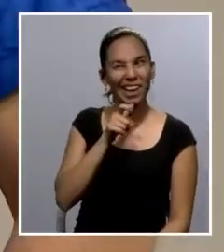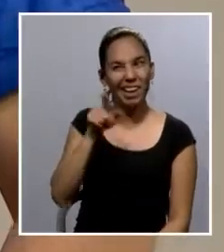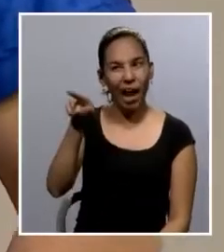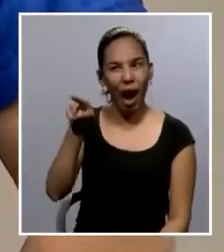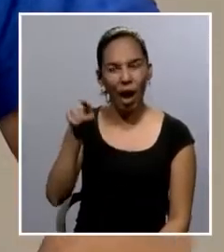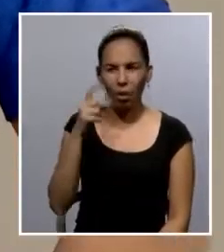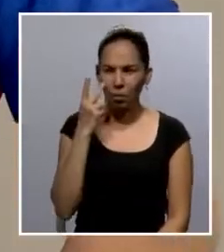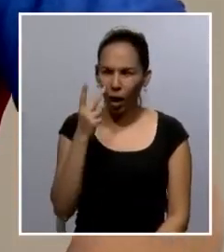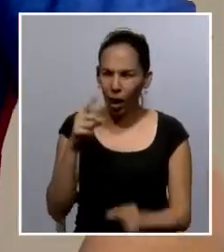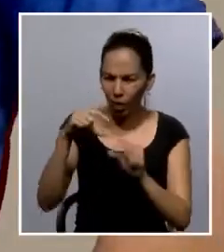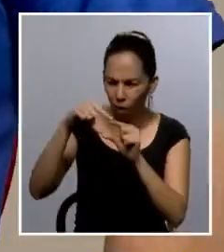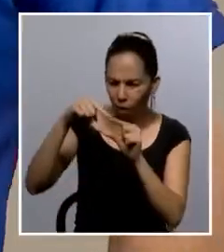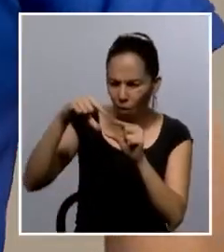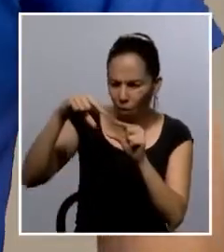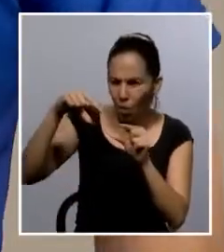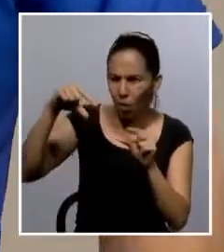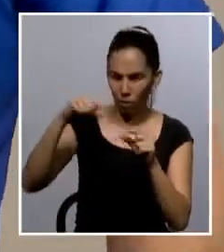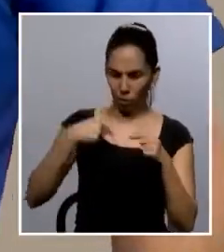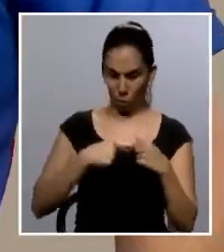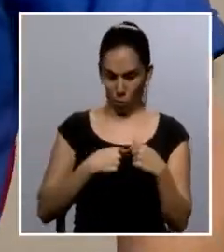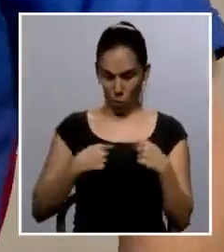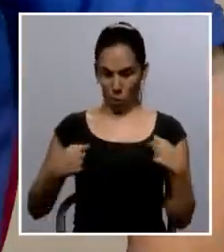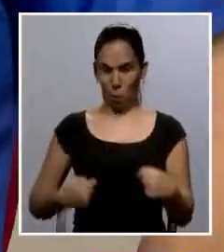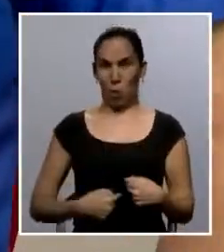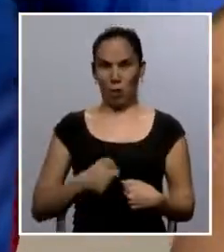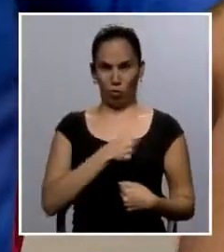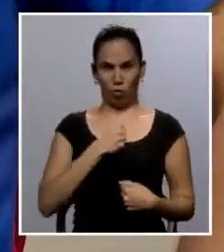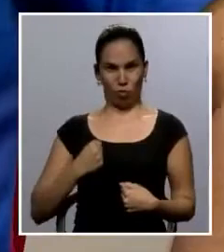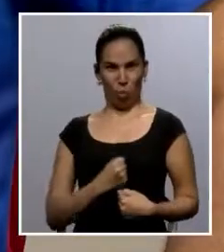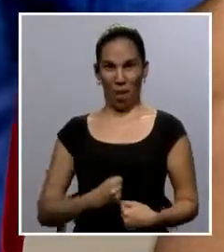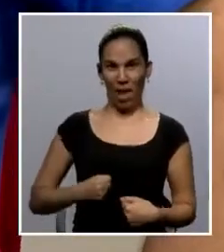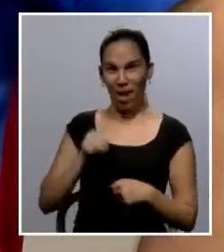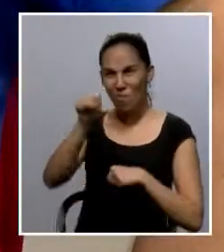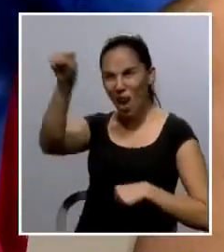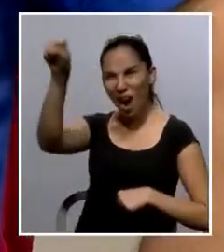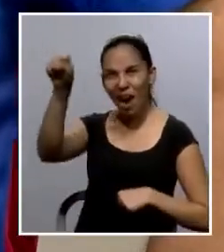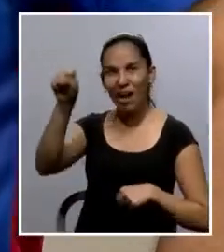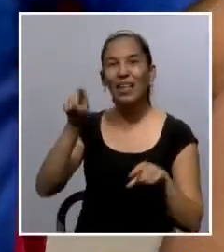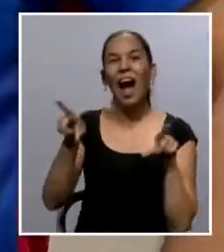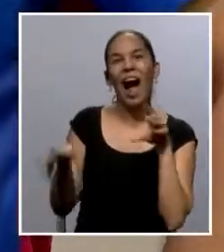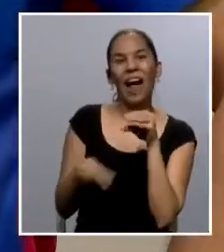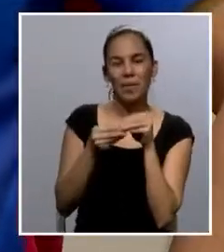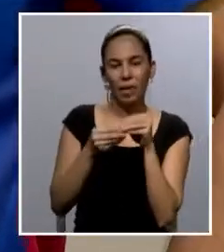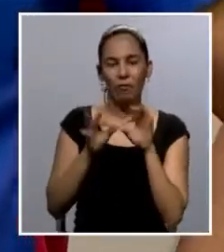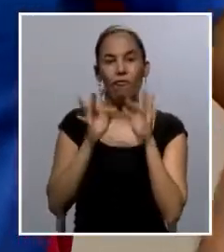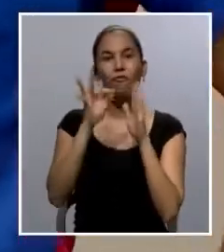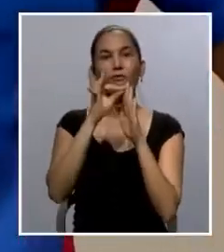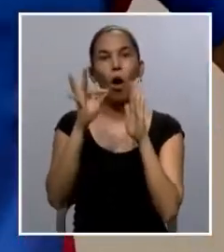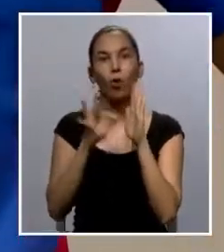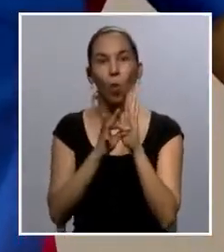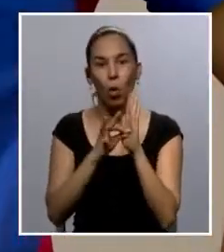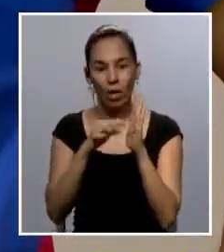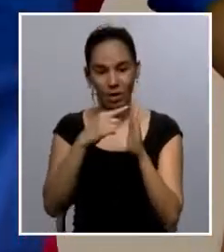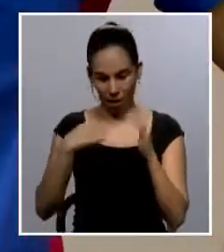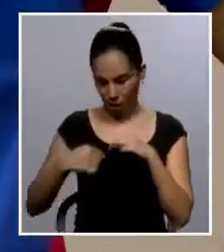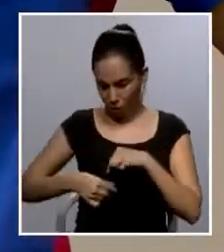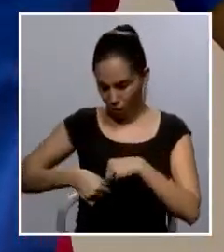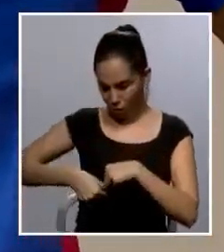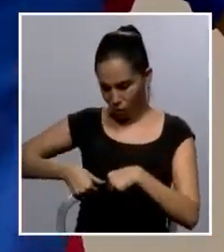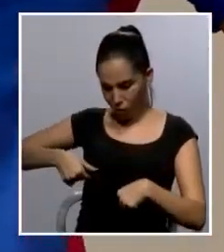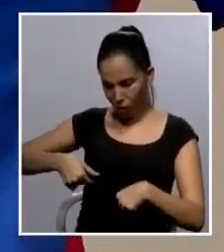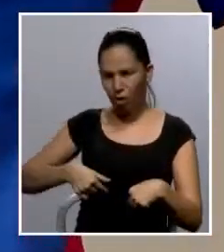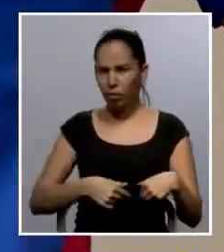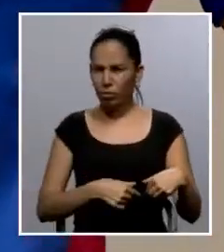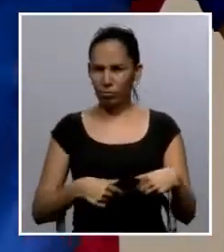con los compañeros. No solamente tiene el escudo de Superman, sino además también tiene estas fórmulas. Ajá. El profesor Rashid, ¿qué